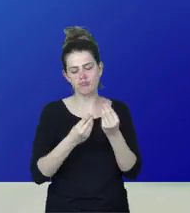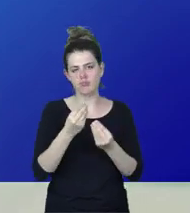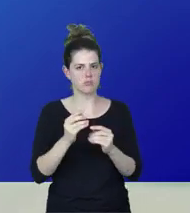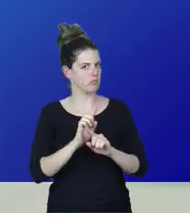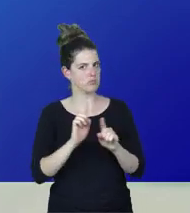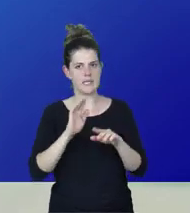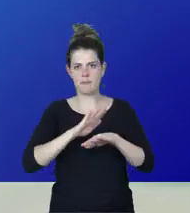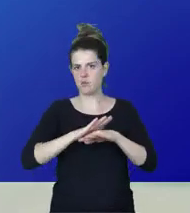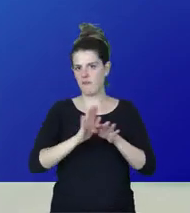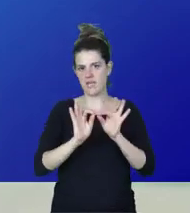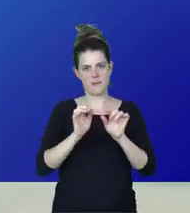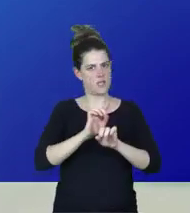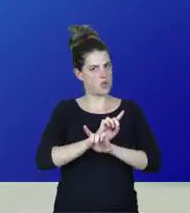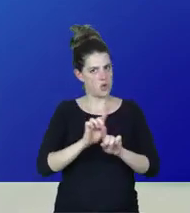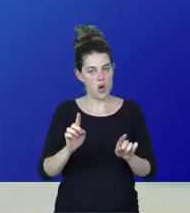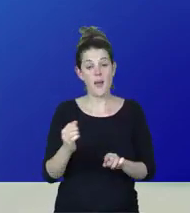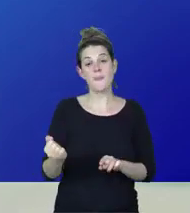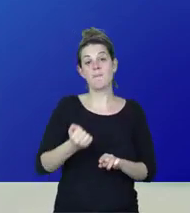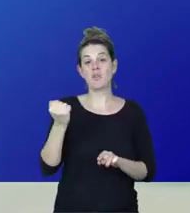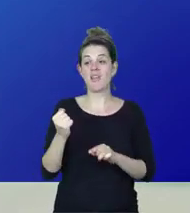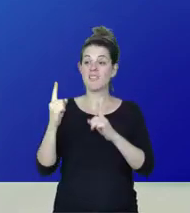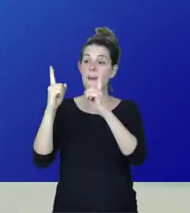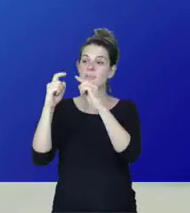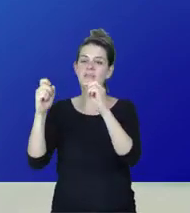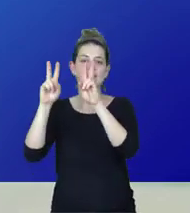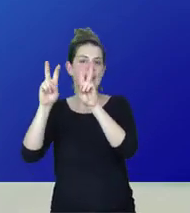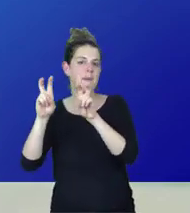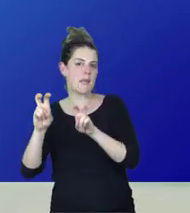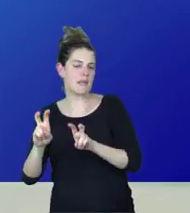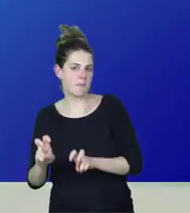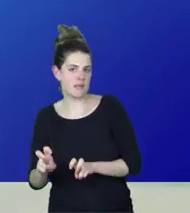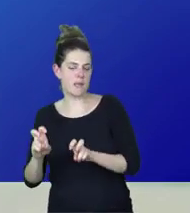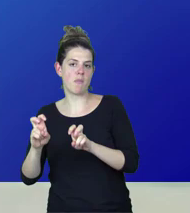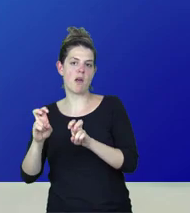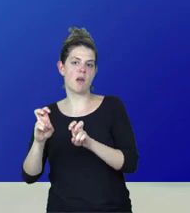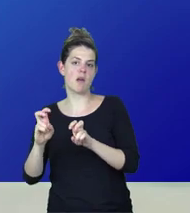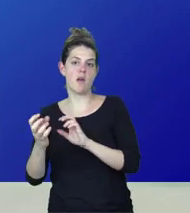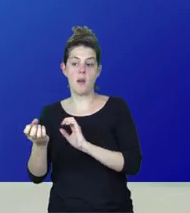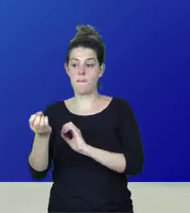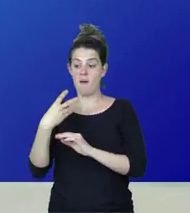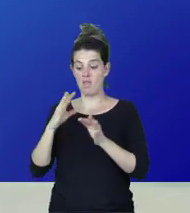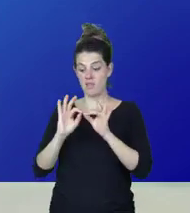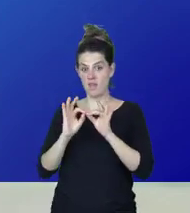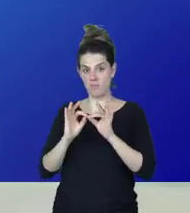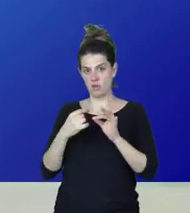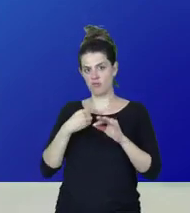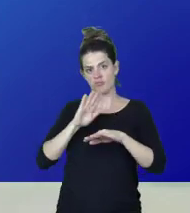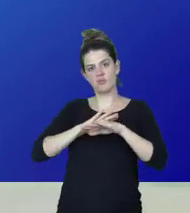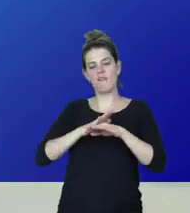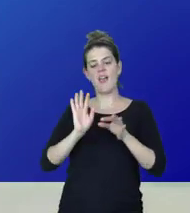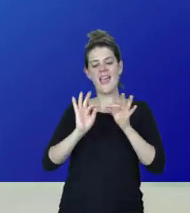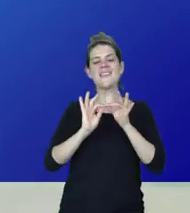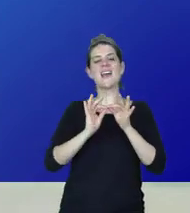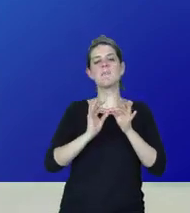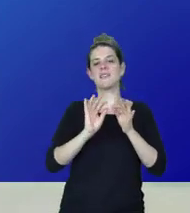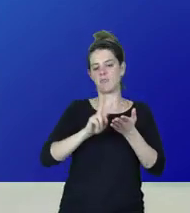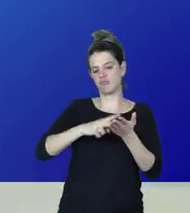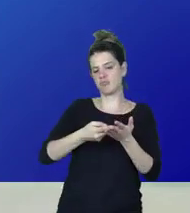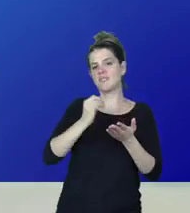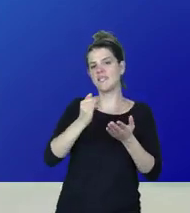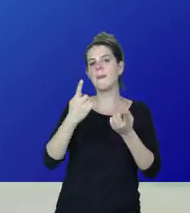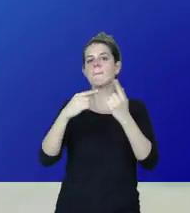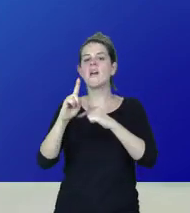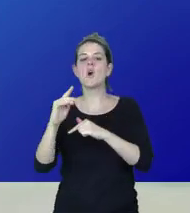pueden funcionar o no. Es necesario que los contenidos que se le manden a los intérpretes para hacer la interpretación sean originales del docente y